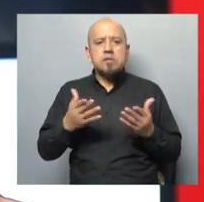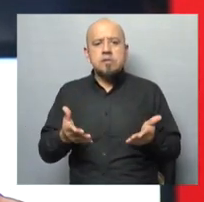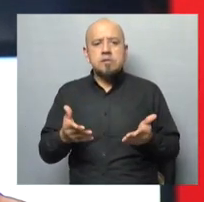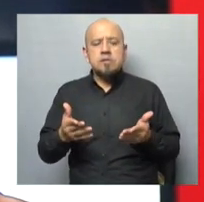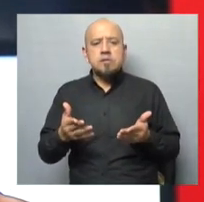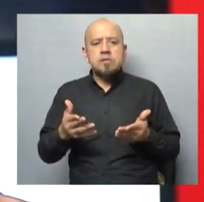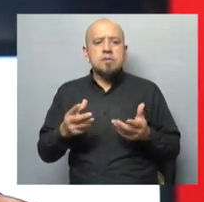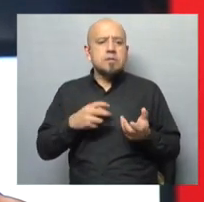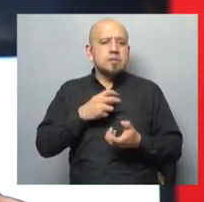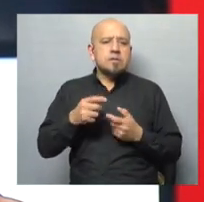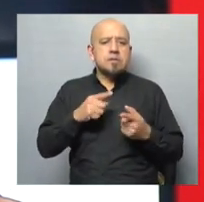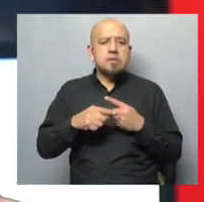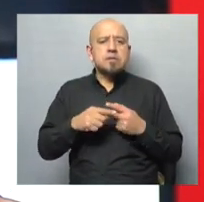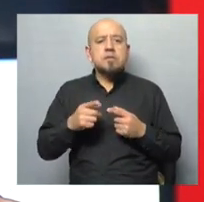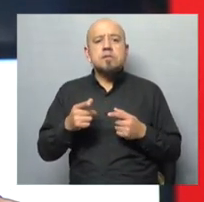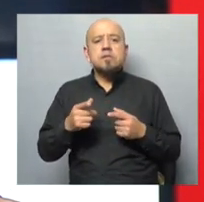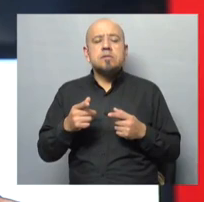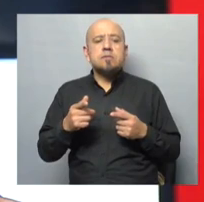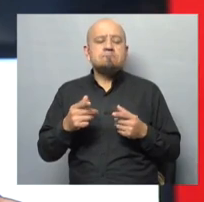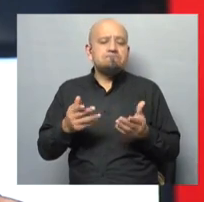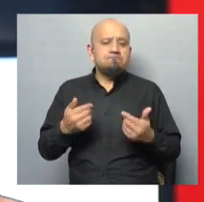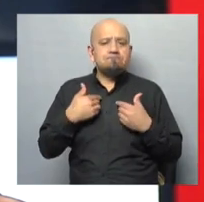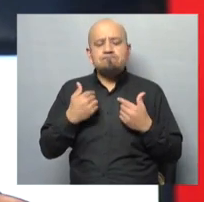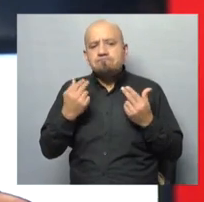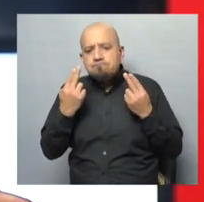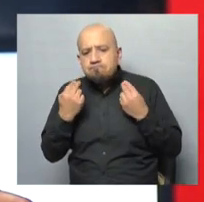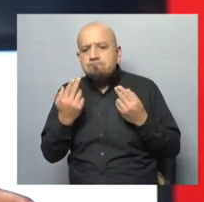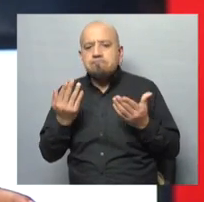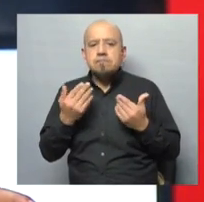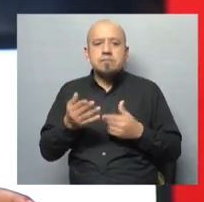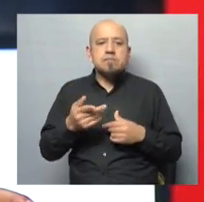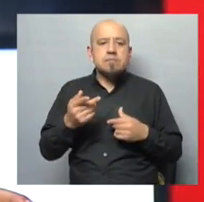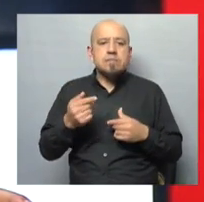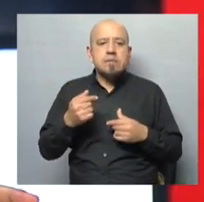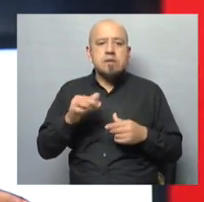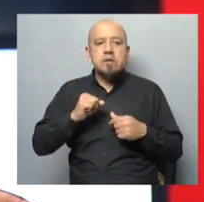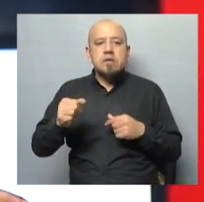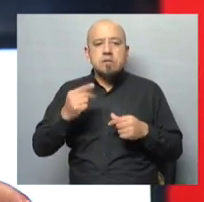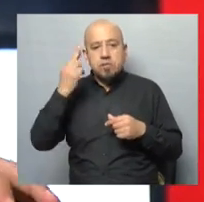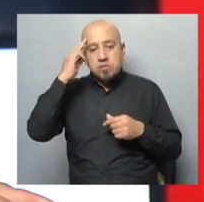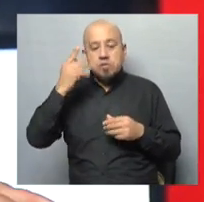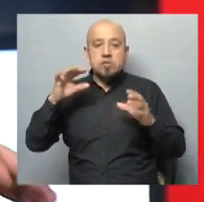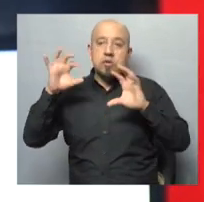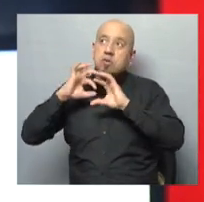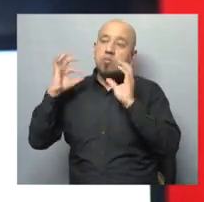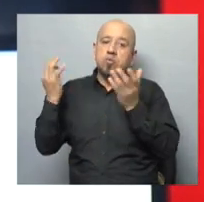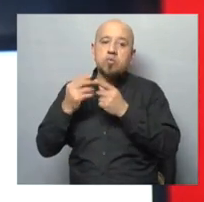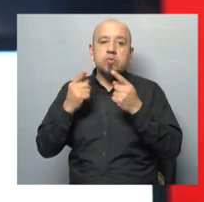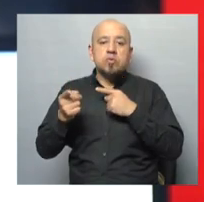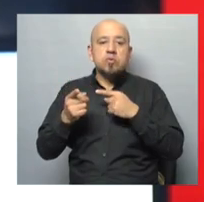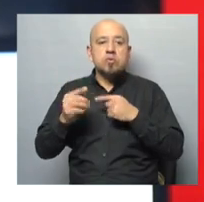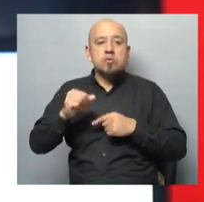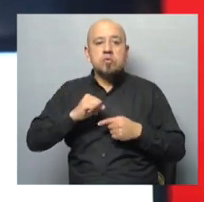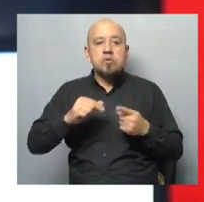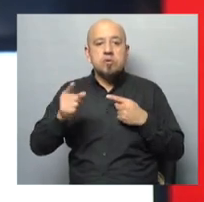pues hizo la dinámica no esté los informativos pasan los goles uruguayos en el mundo pero el gol y si